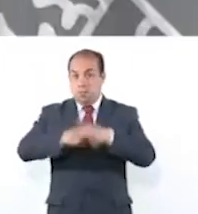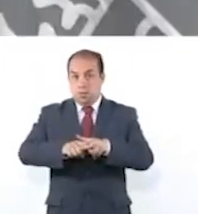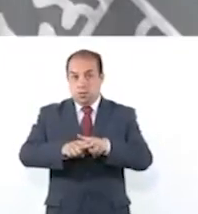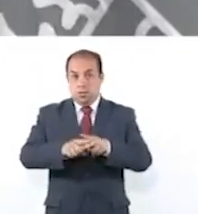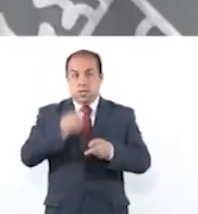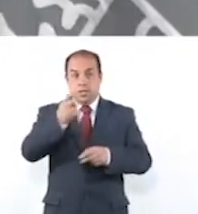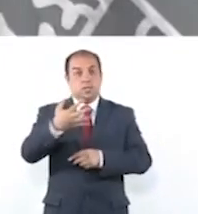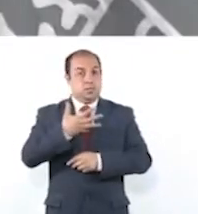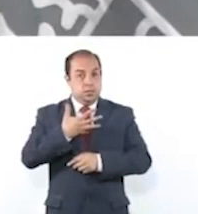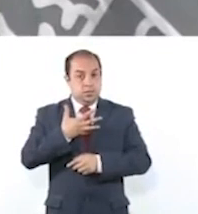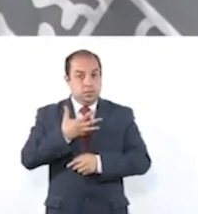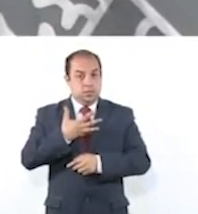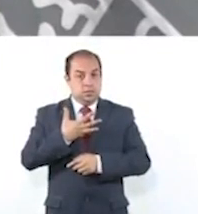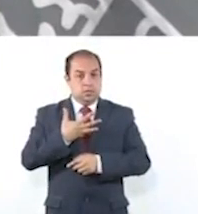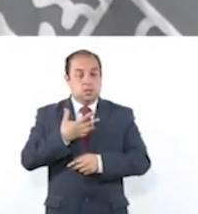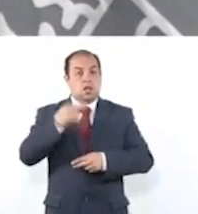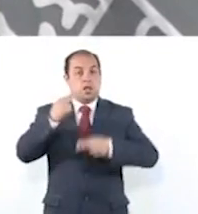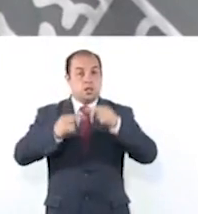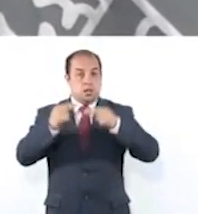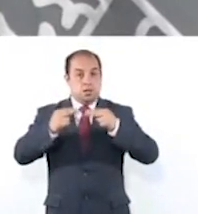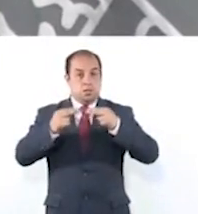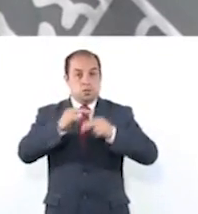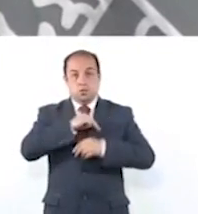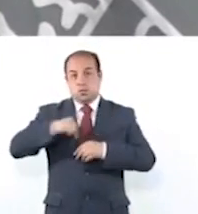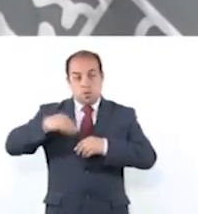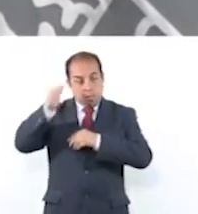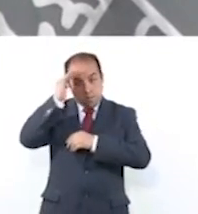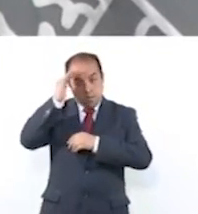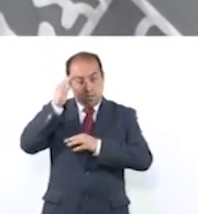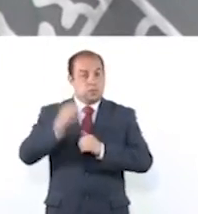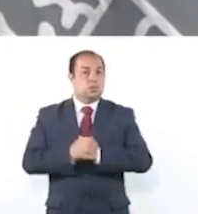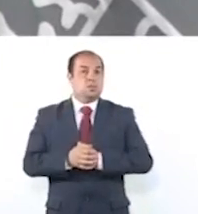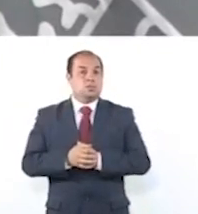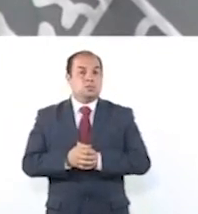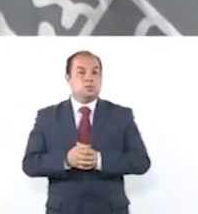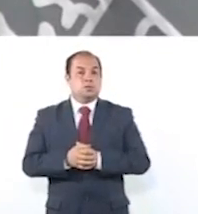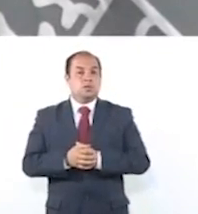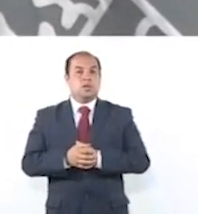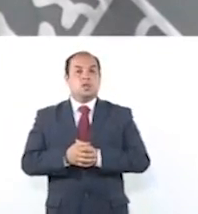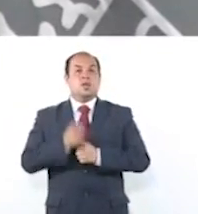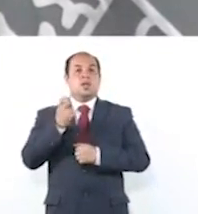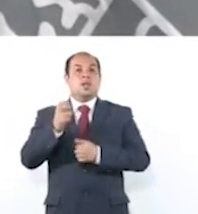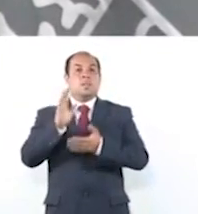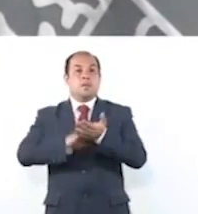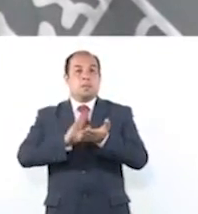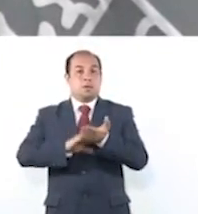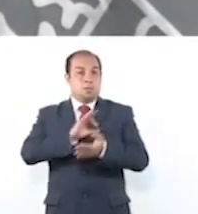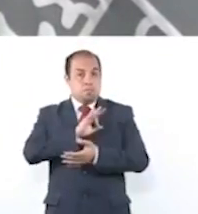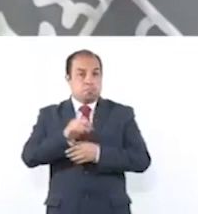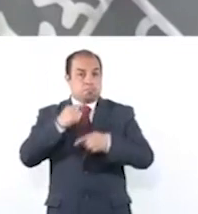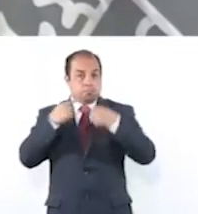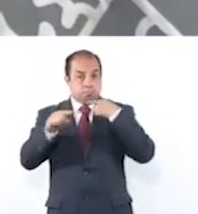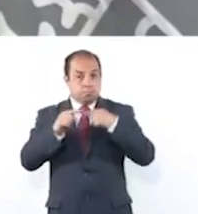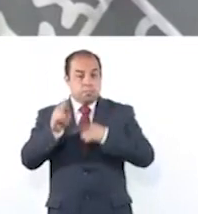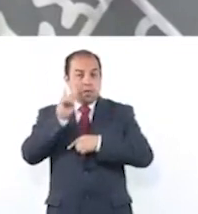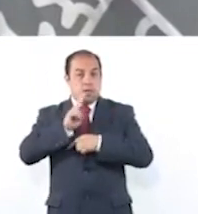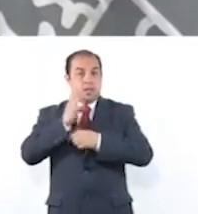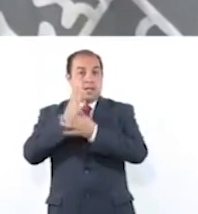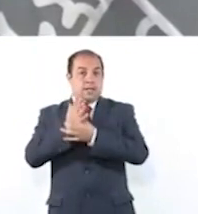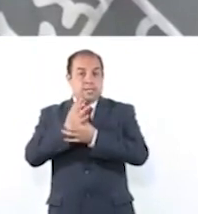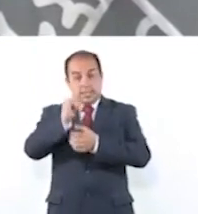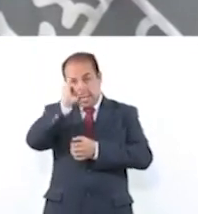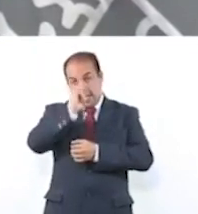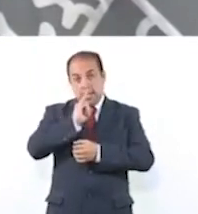esto sale en el nivel en que pensamos, y esto es un documento de discusión, y veremos qué dice ahora la